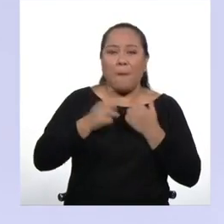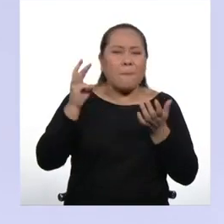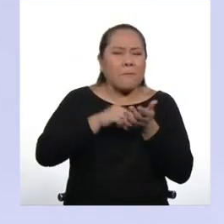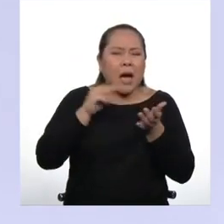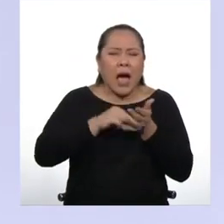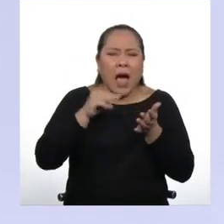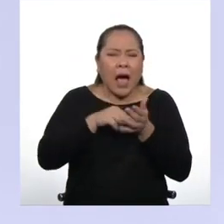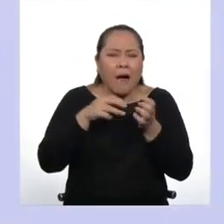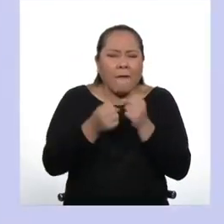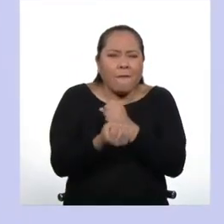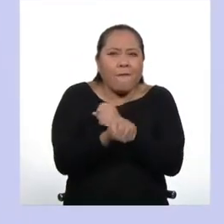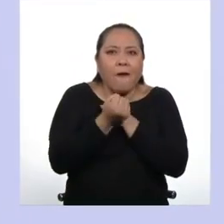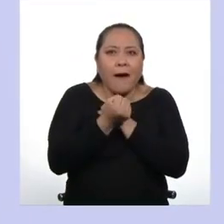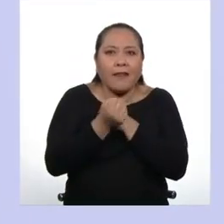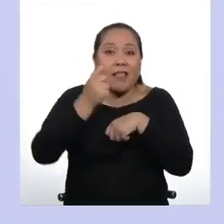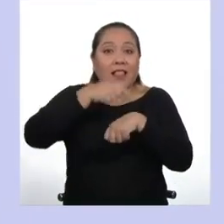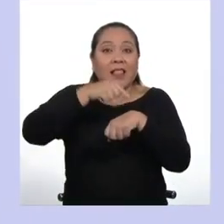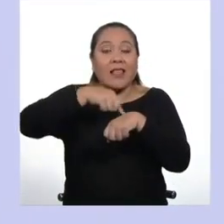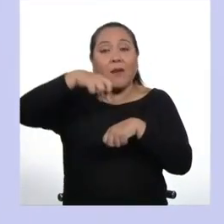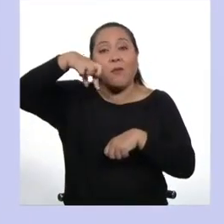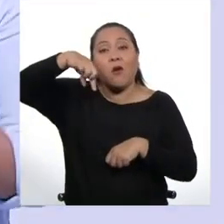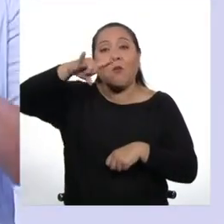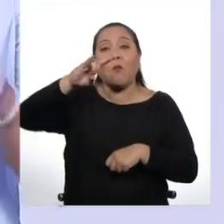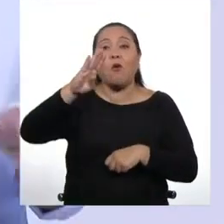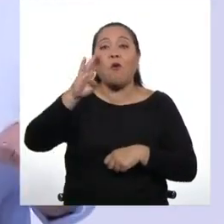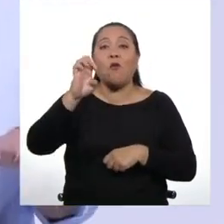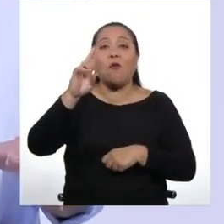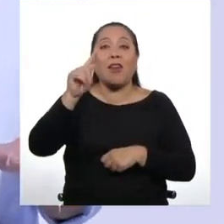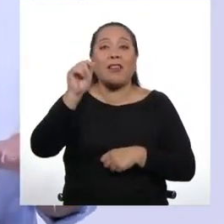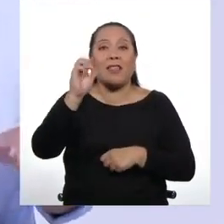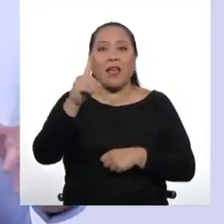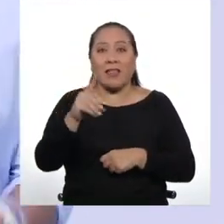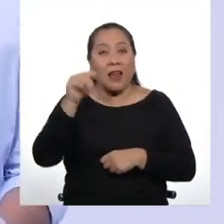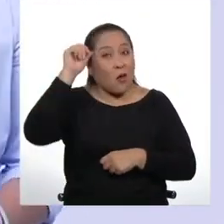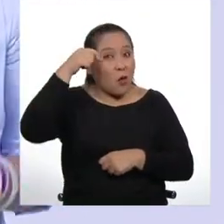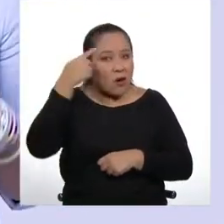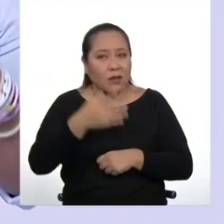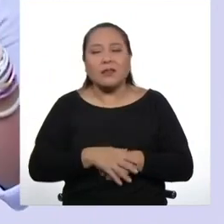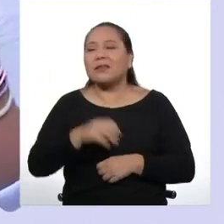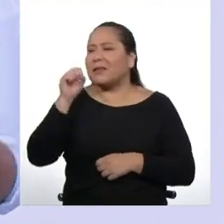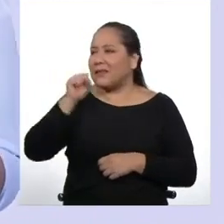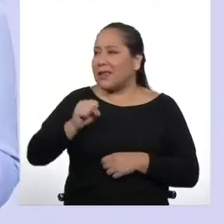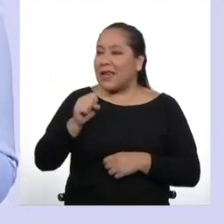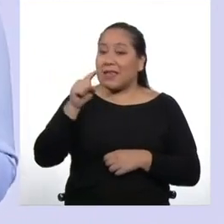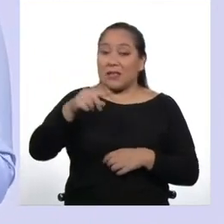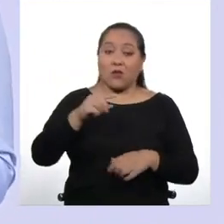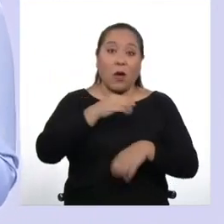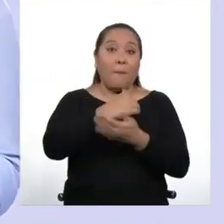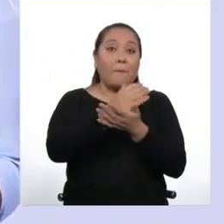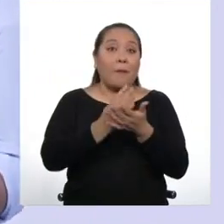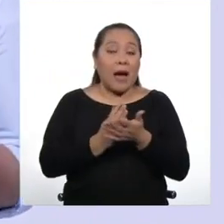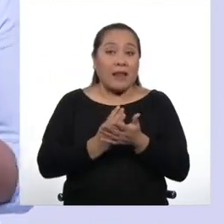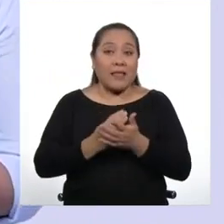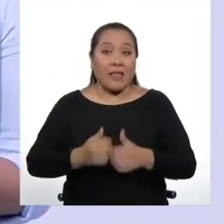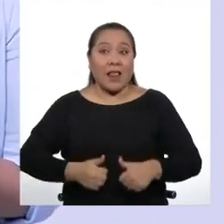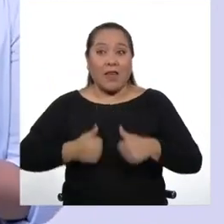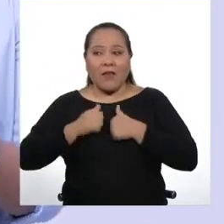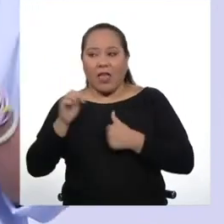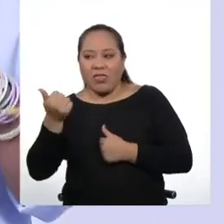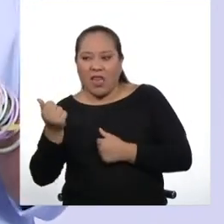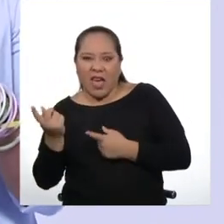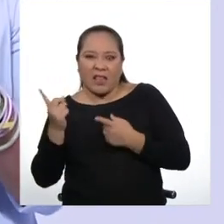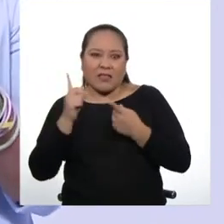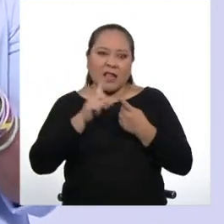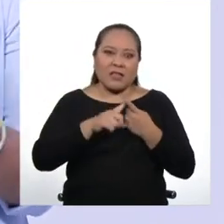pubertad. ¿Recuerdas qué era la pubertad? Por supuesto, profe. Es una etapa de nuestras vidas entre los 10 a 12